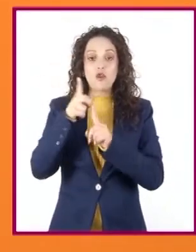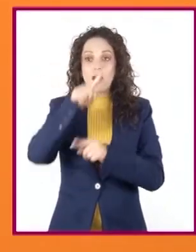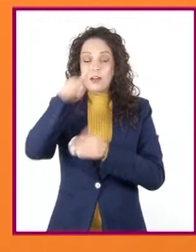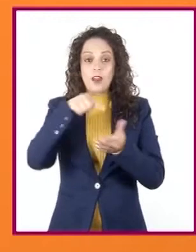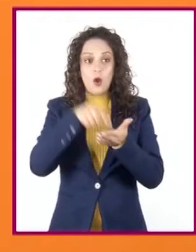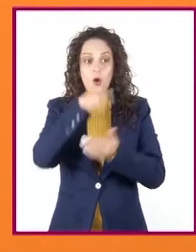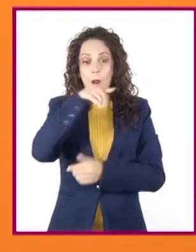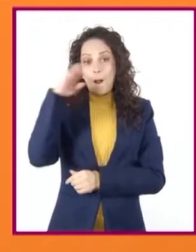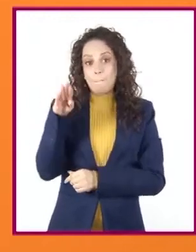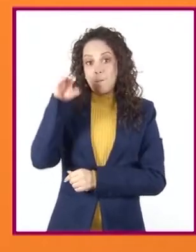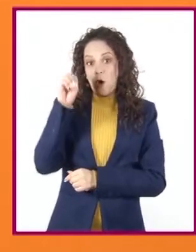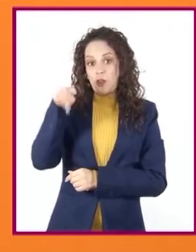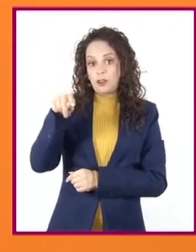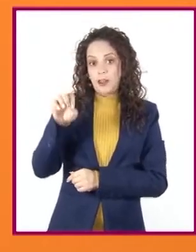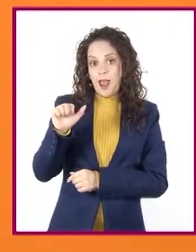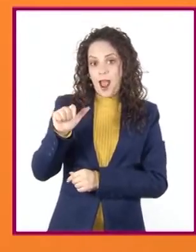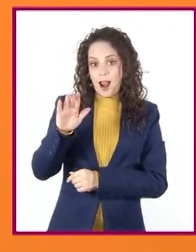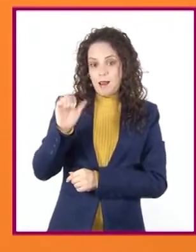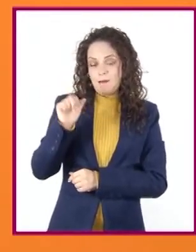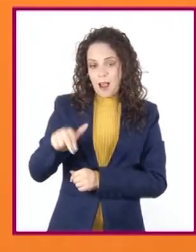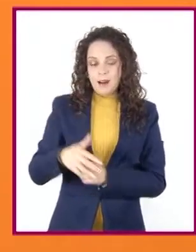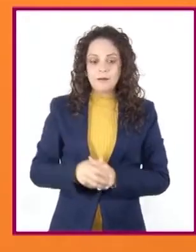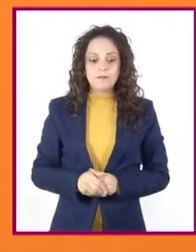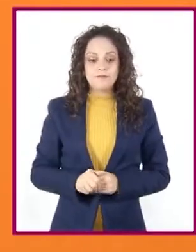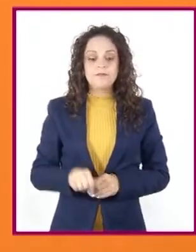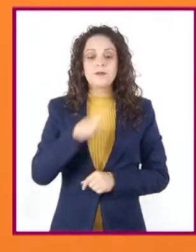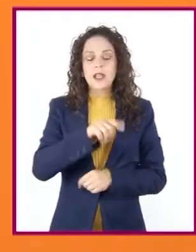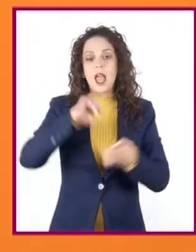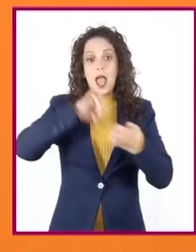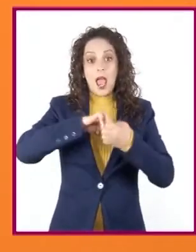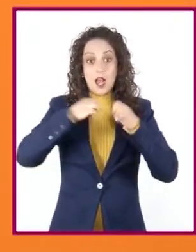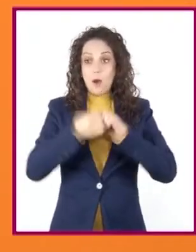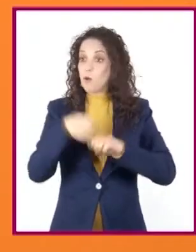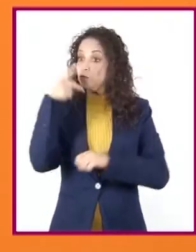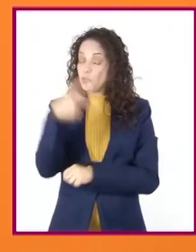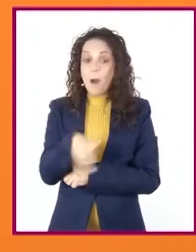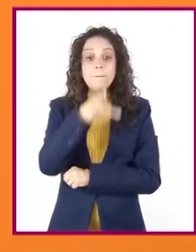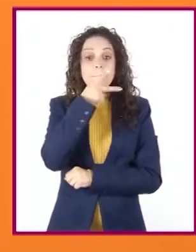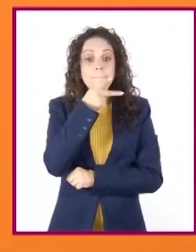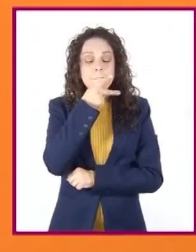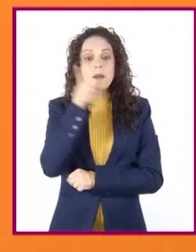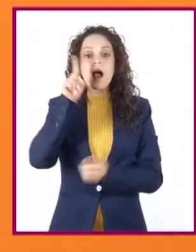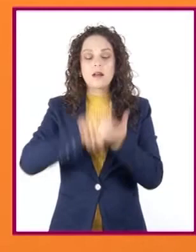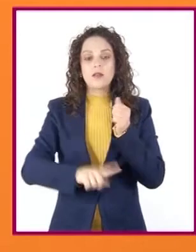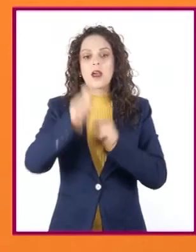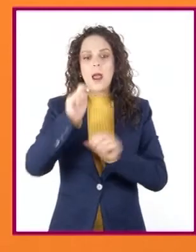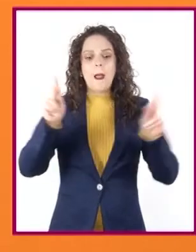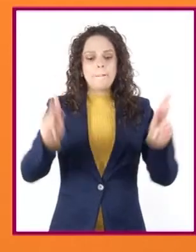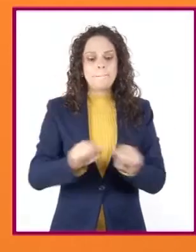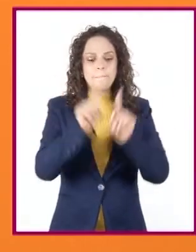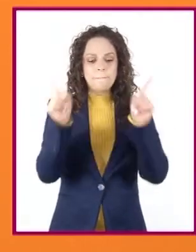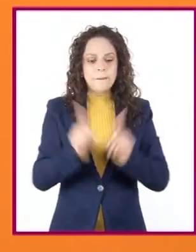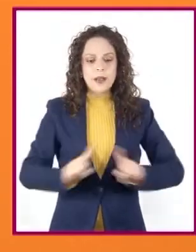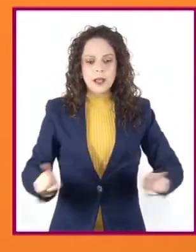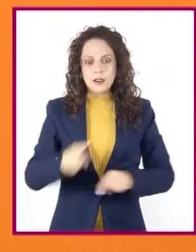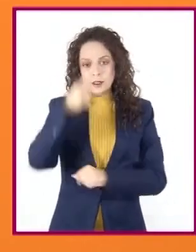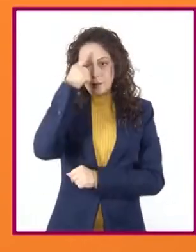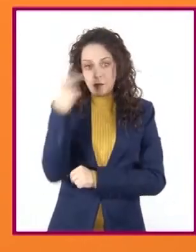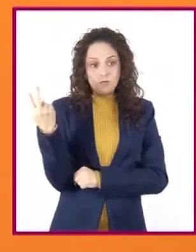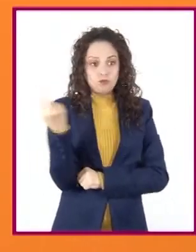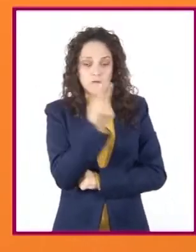cautiva Donají era, en poder de los enemigos de su padre, una prenda de paz entre mixtecas y